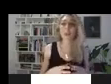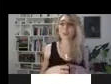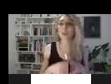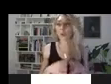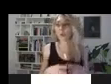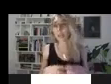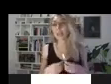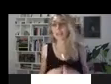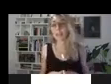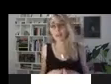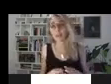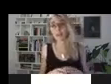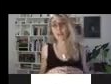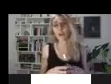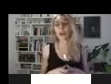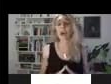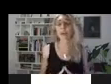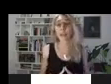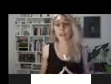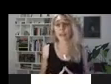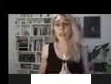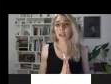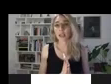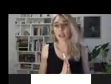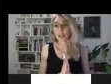porque los peritos operan tal vez dentro